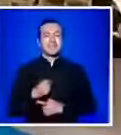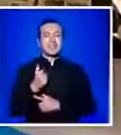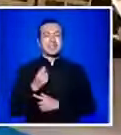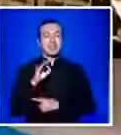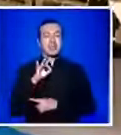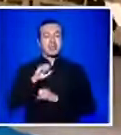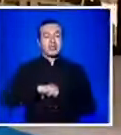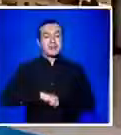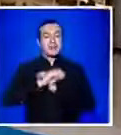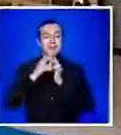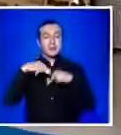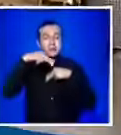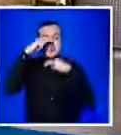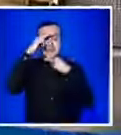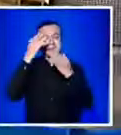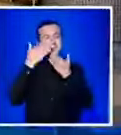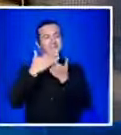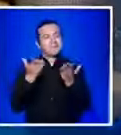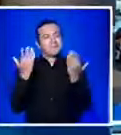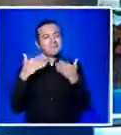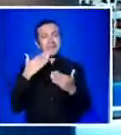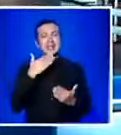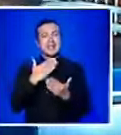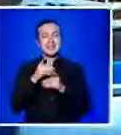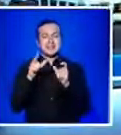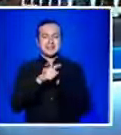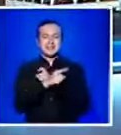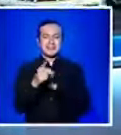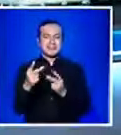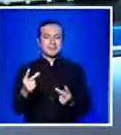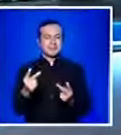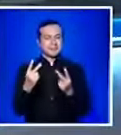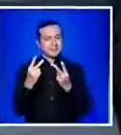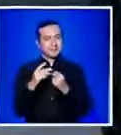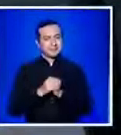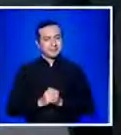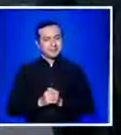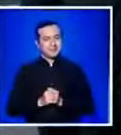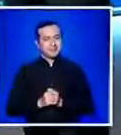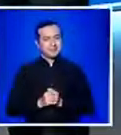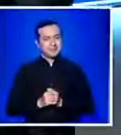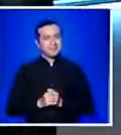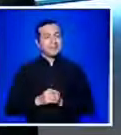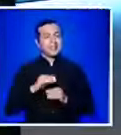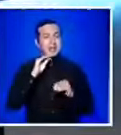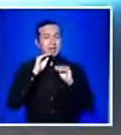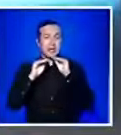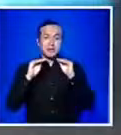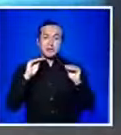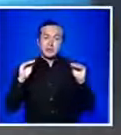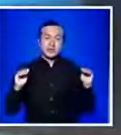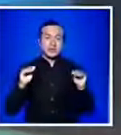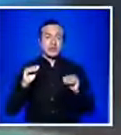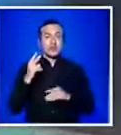estamos finalizando esta entrega informativa. Gracias por habernos acompañado, queridos vecinos. No es por alarmarlos, pero